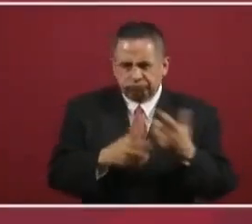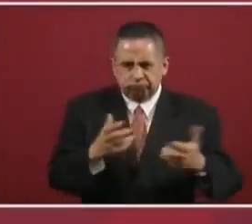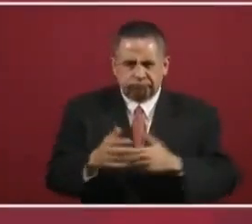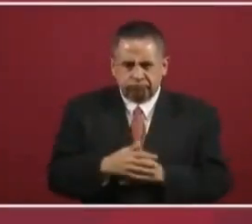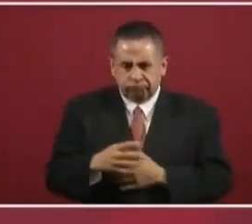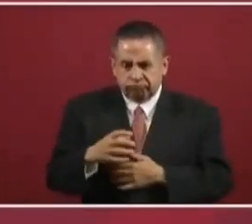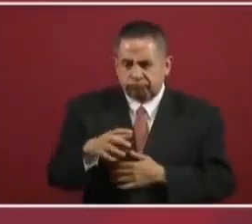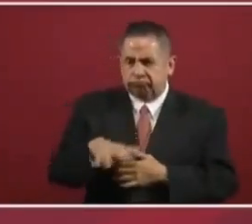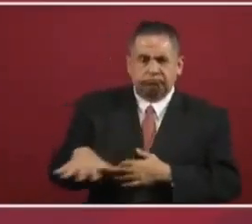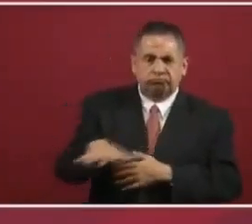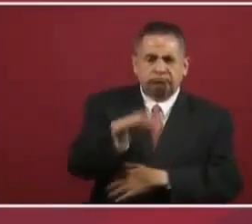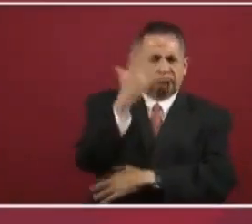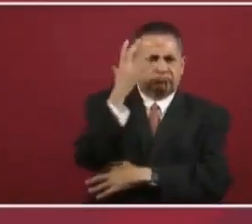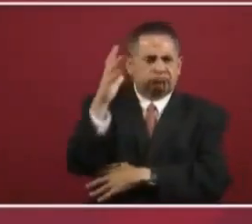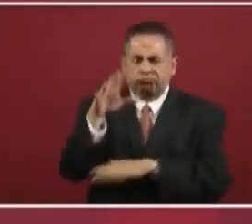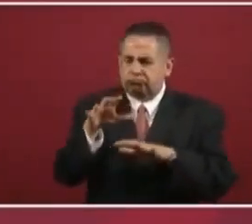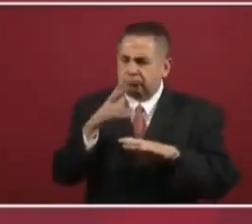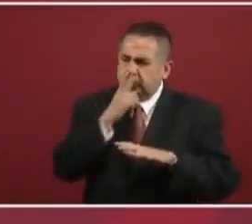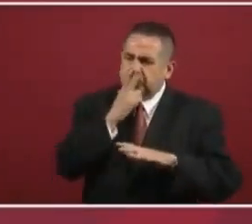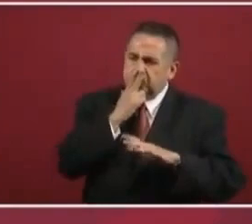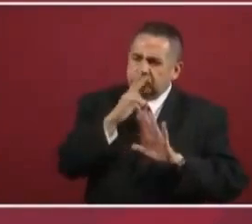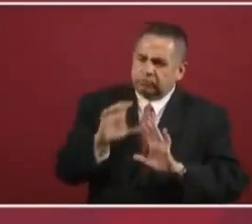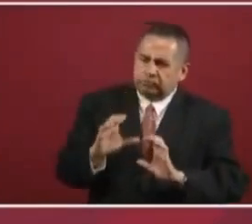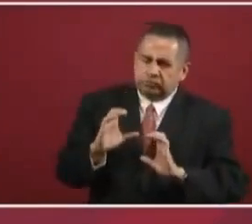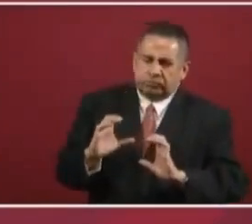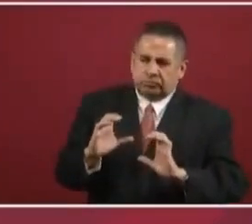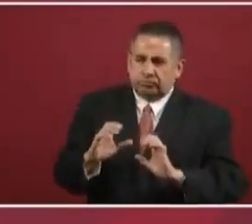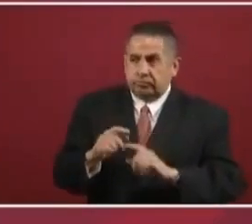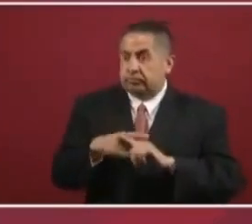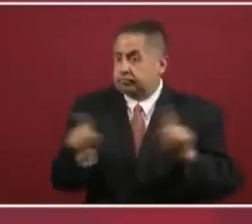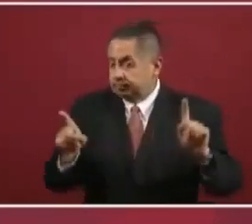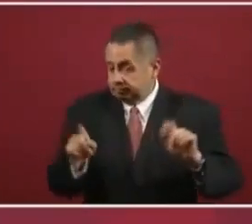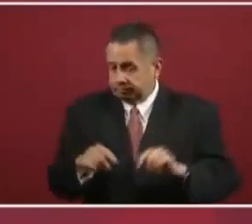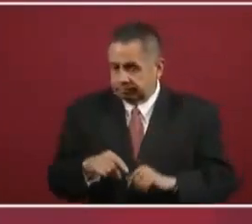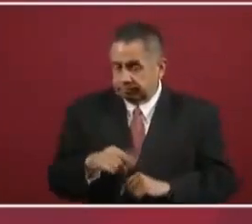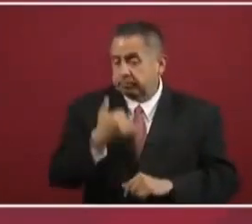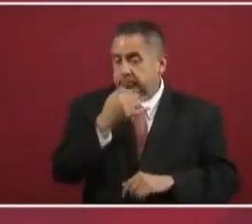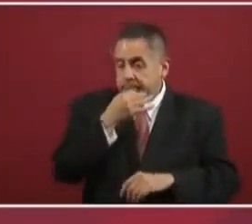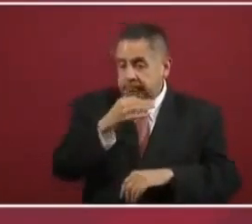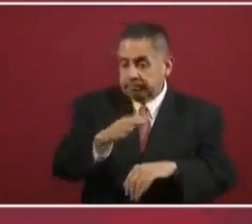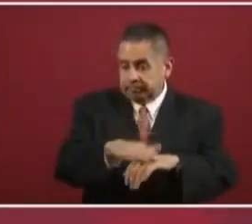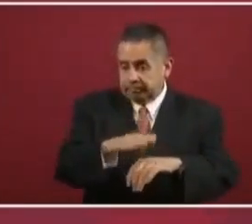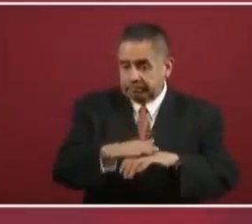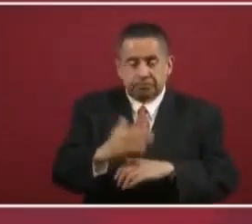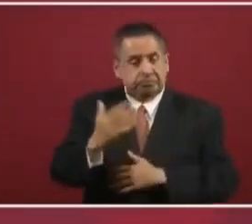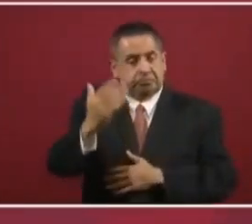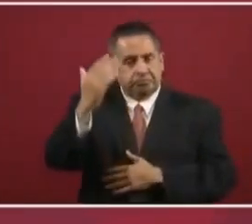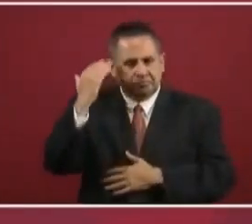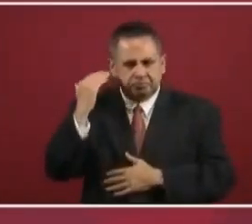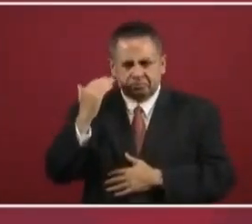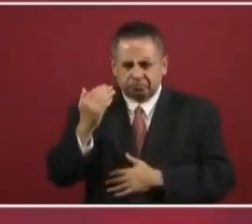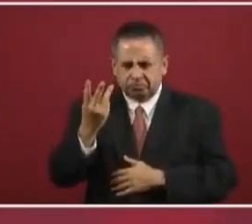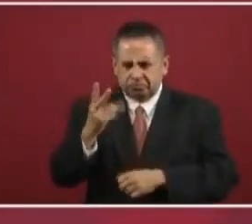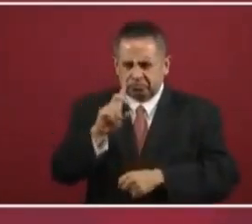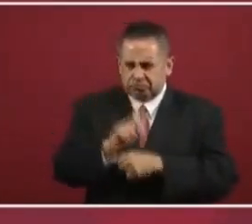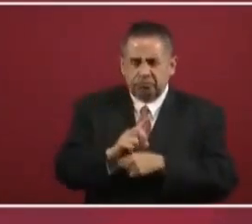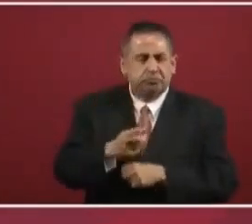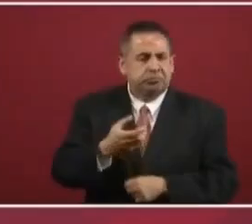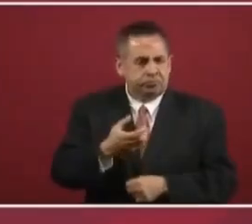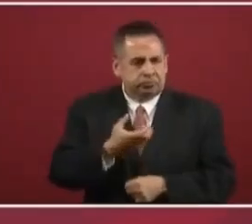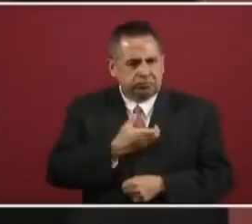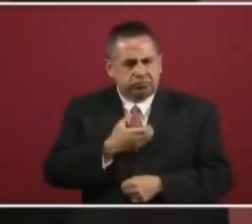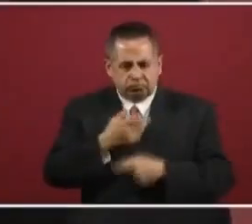el bosque al contrario informo ya lo dije hace tres días en el